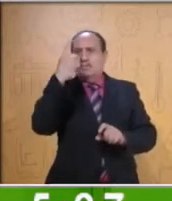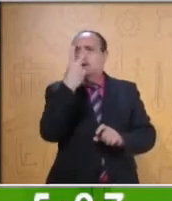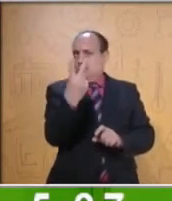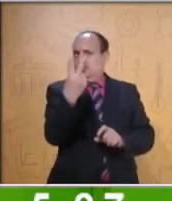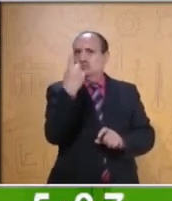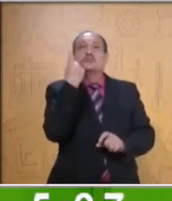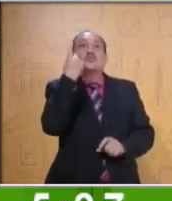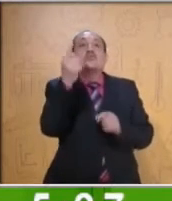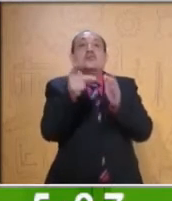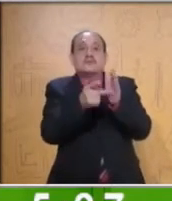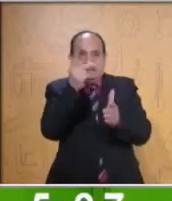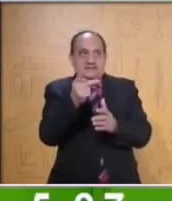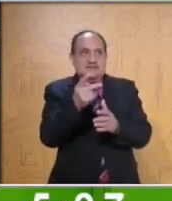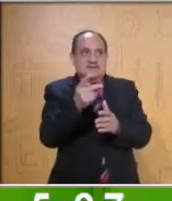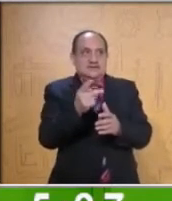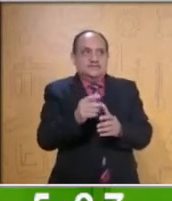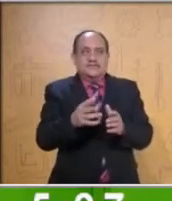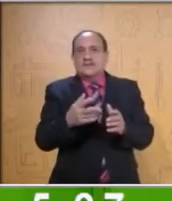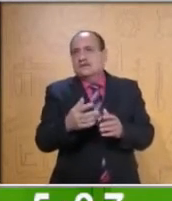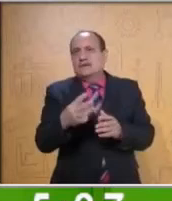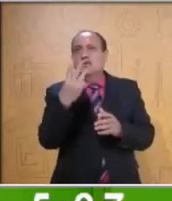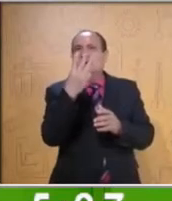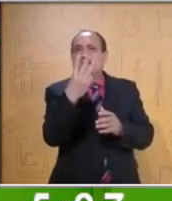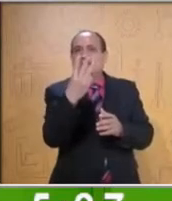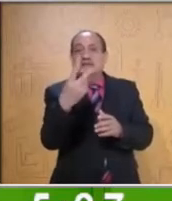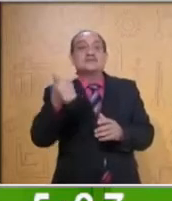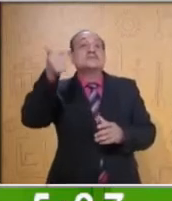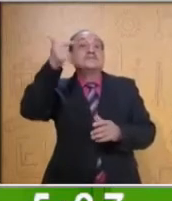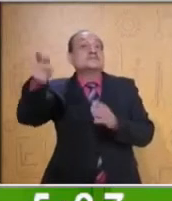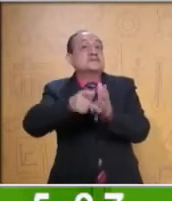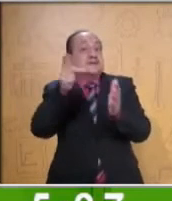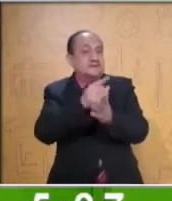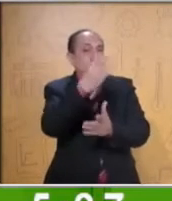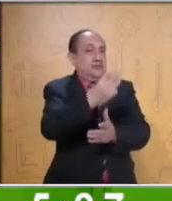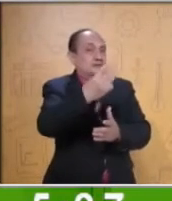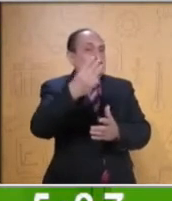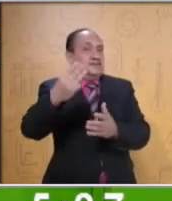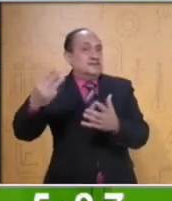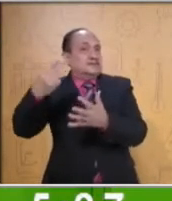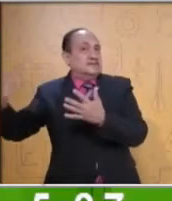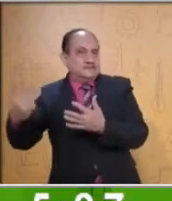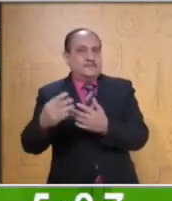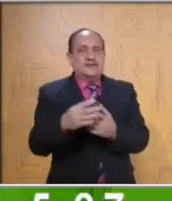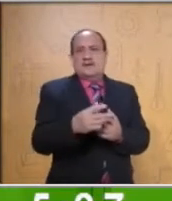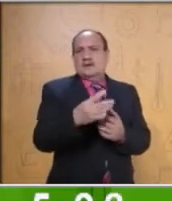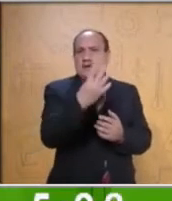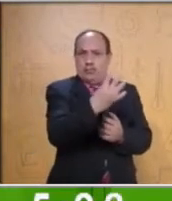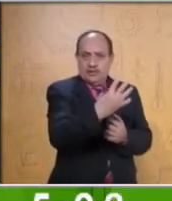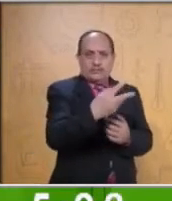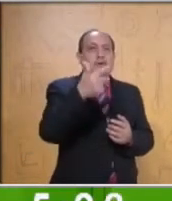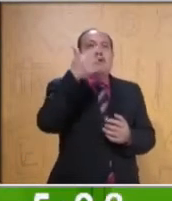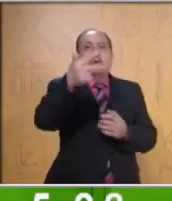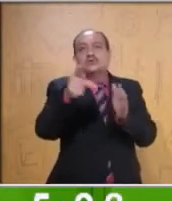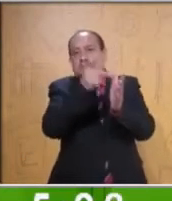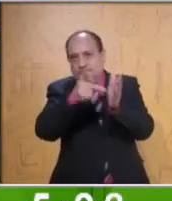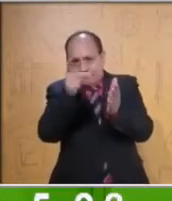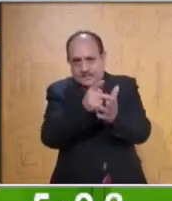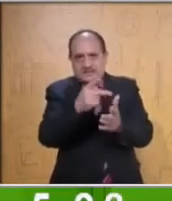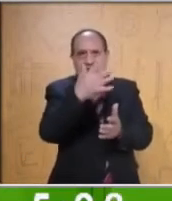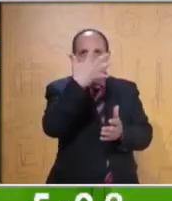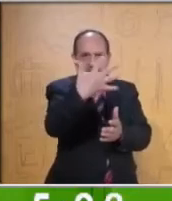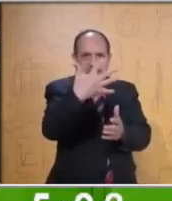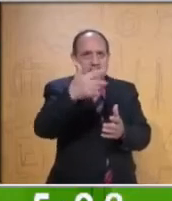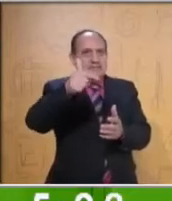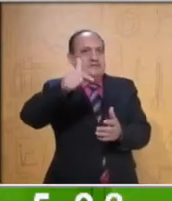2 y luego tengo 7 veces el 3 y tengo 8 veces el 4, 12 veces el 5,